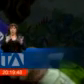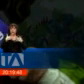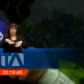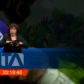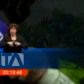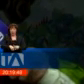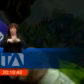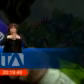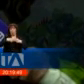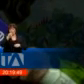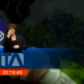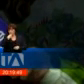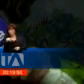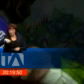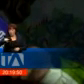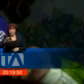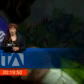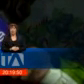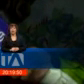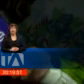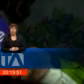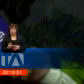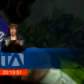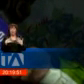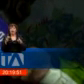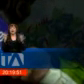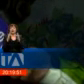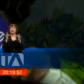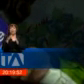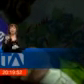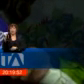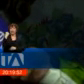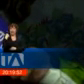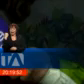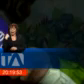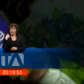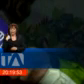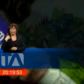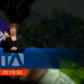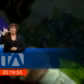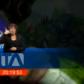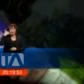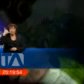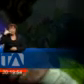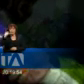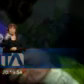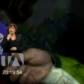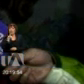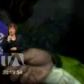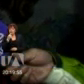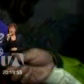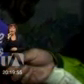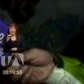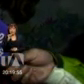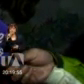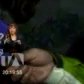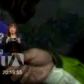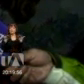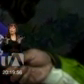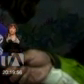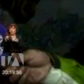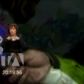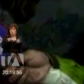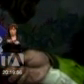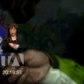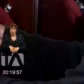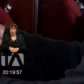y ella iban comunicando que estoy tal parte, que estoy pasando así, estábamos en contacto con mis